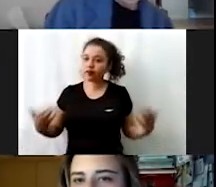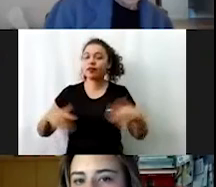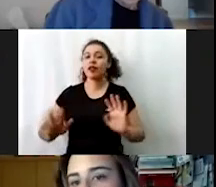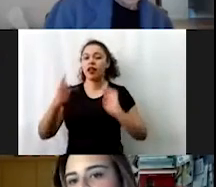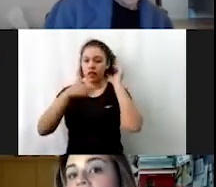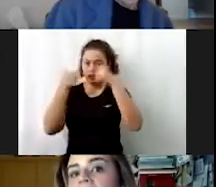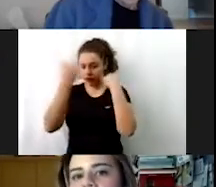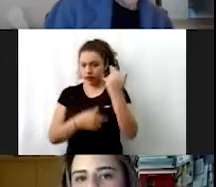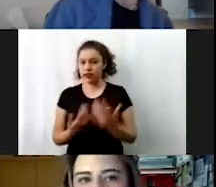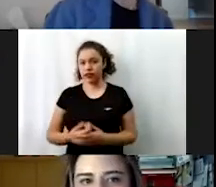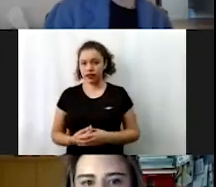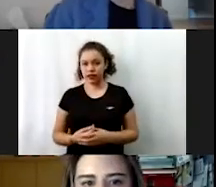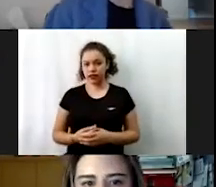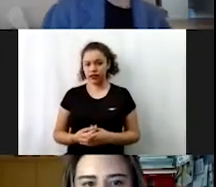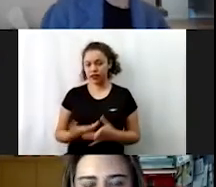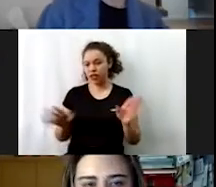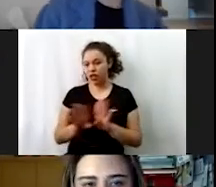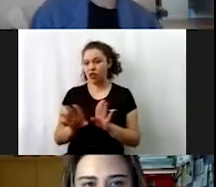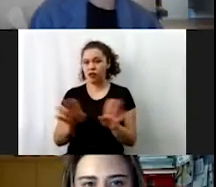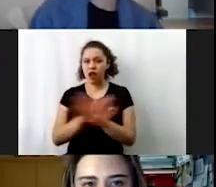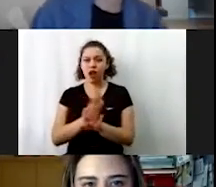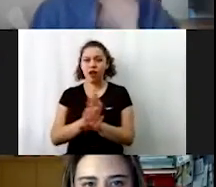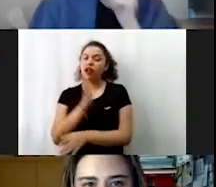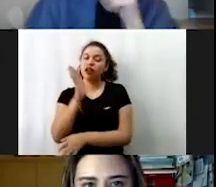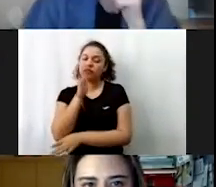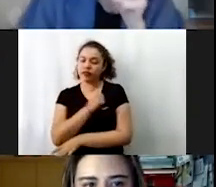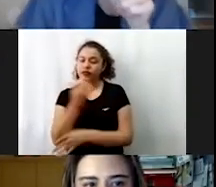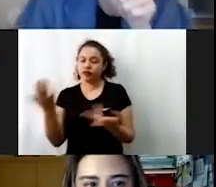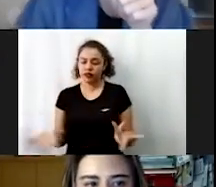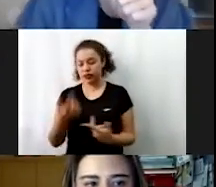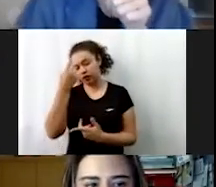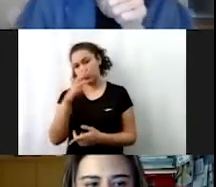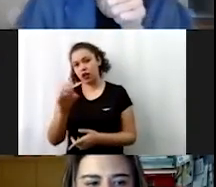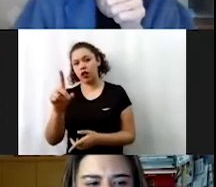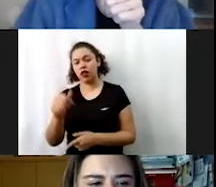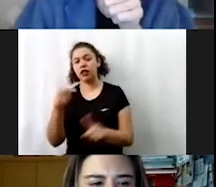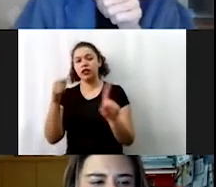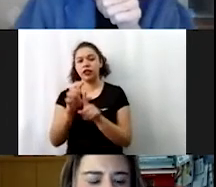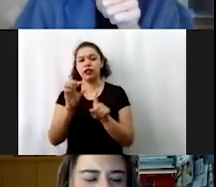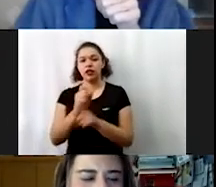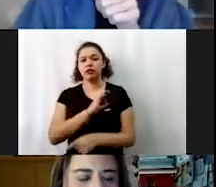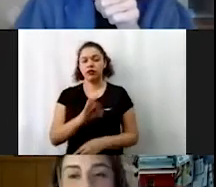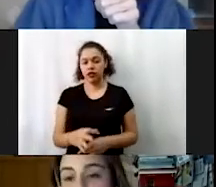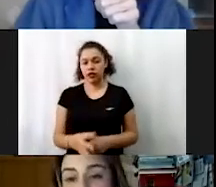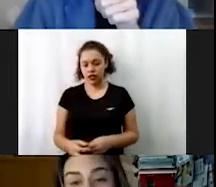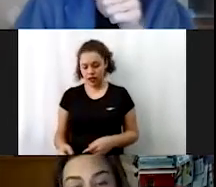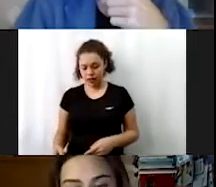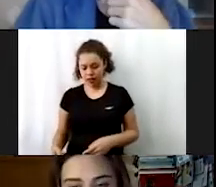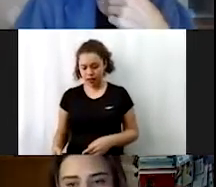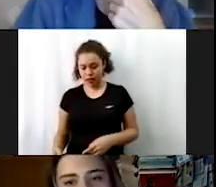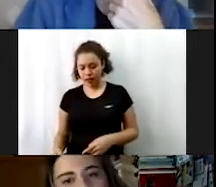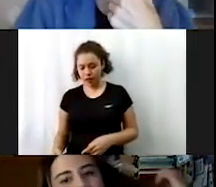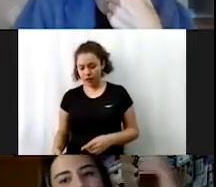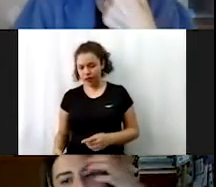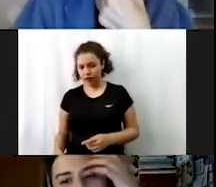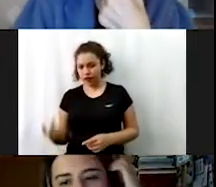son innegociables, pues, para lograr todos los ODS. Y algo que salió, porque yo trabajo con los